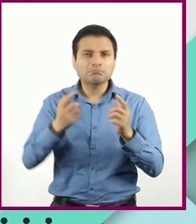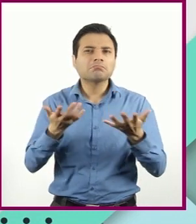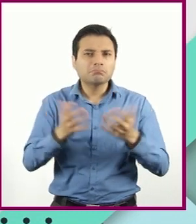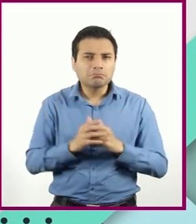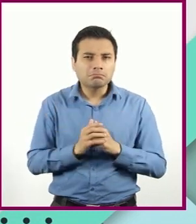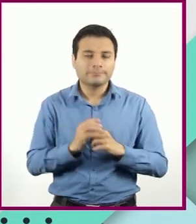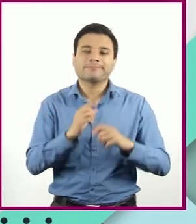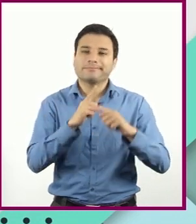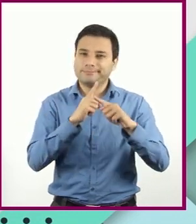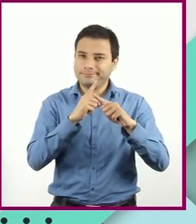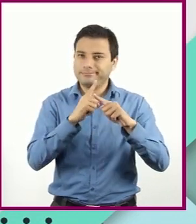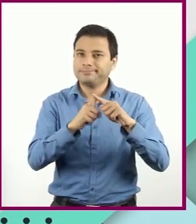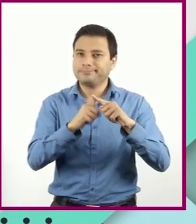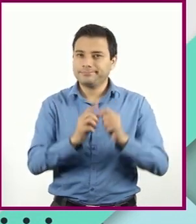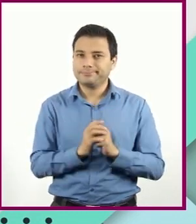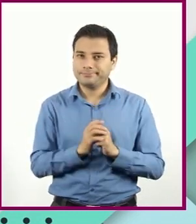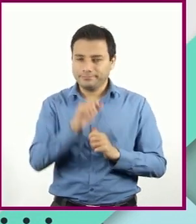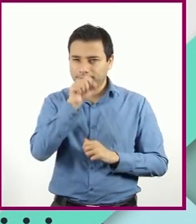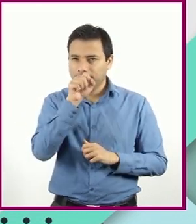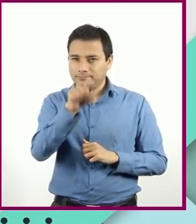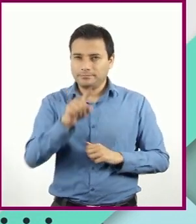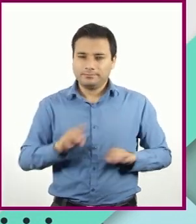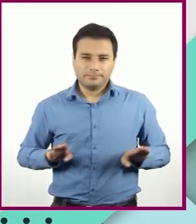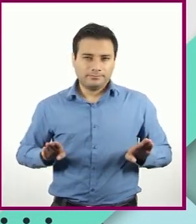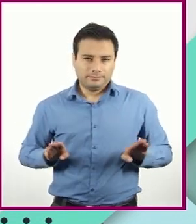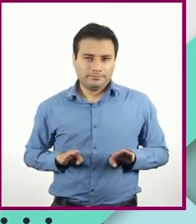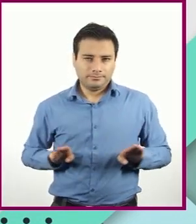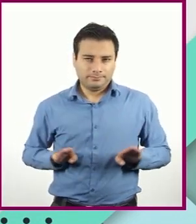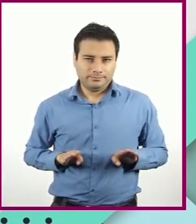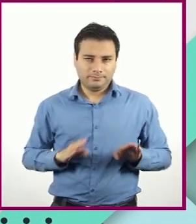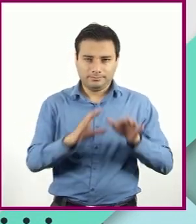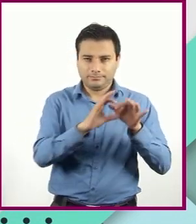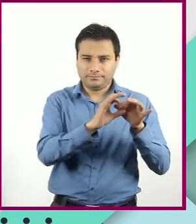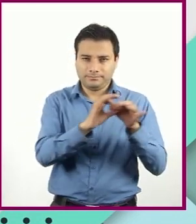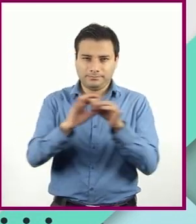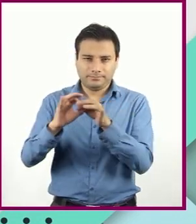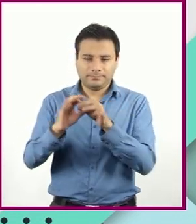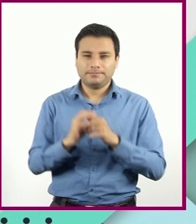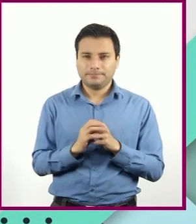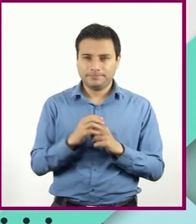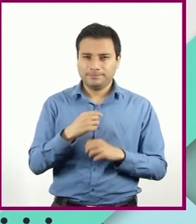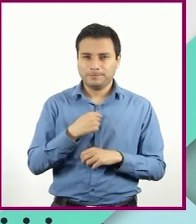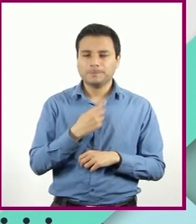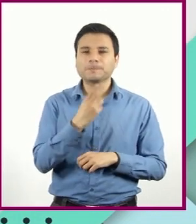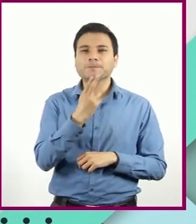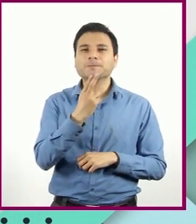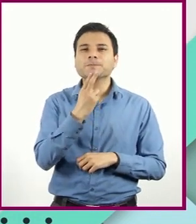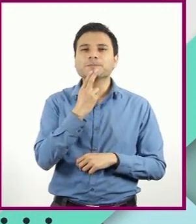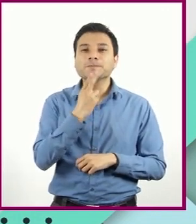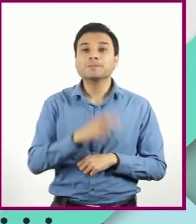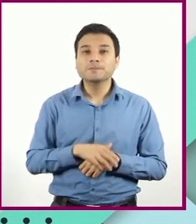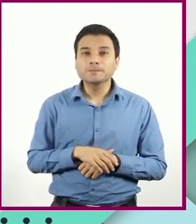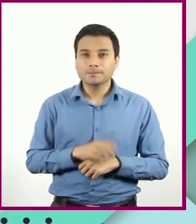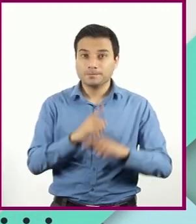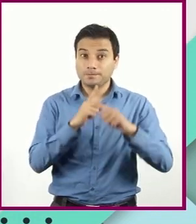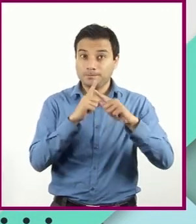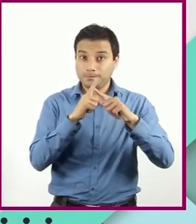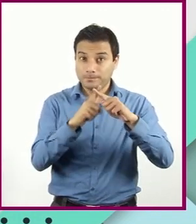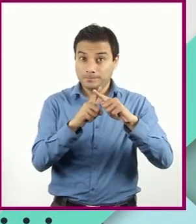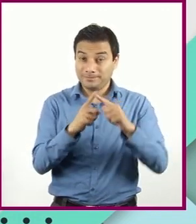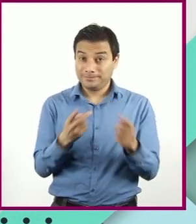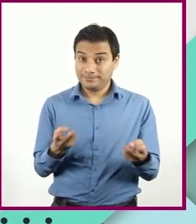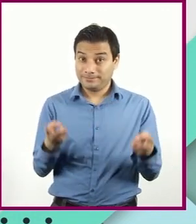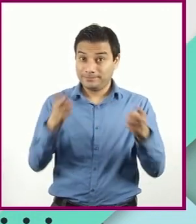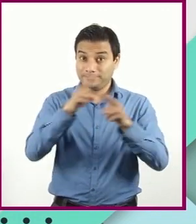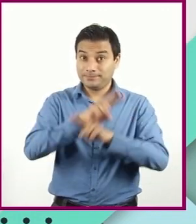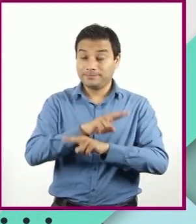Aplicando nuevamente la propiedad uniforme de la igualdad, utilizamos la operación inversa a la multiplicación para simplificar